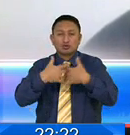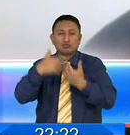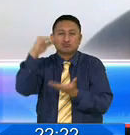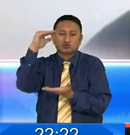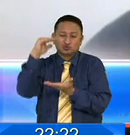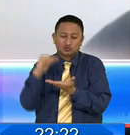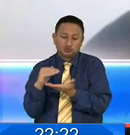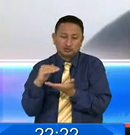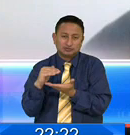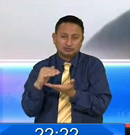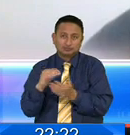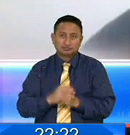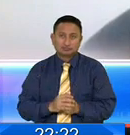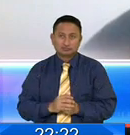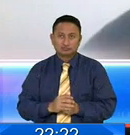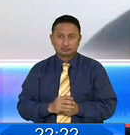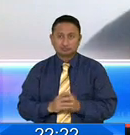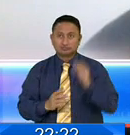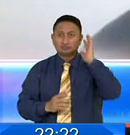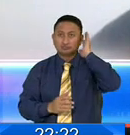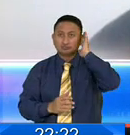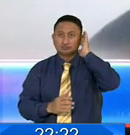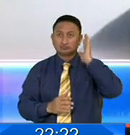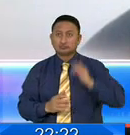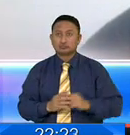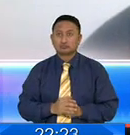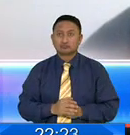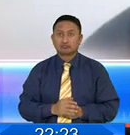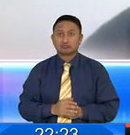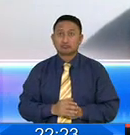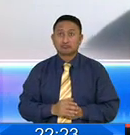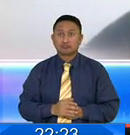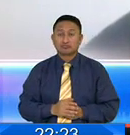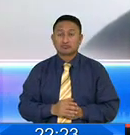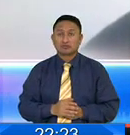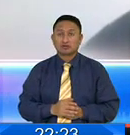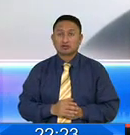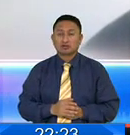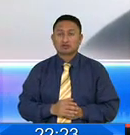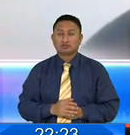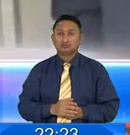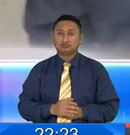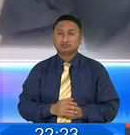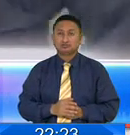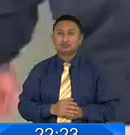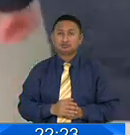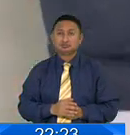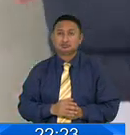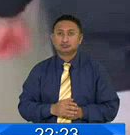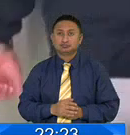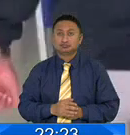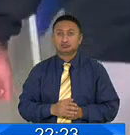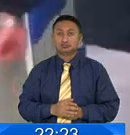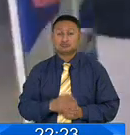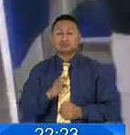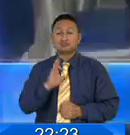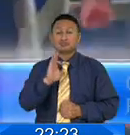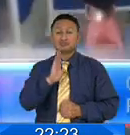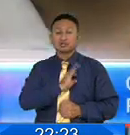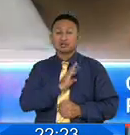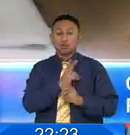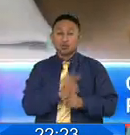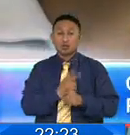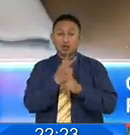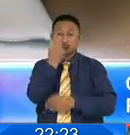el escaso reparto equitativo de las vacunas a nivel mundial. Combinar técnicas de prevención de